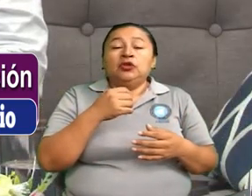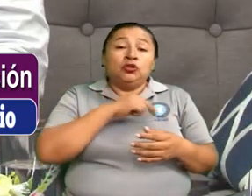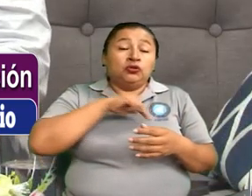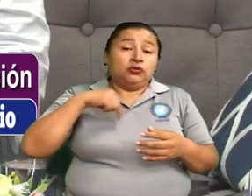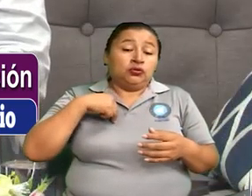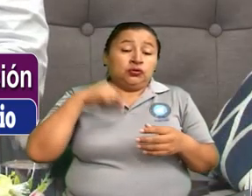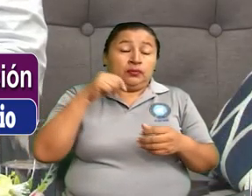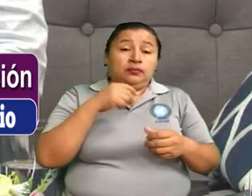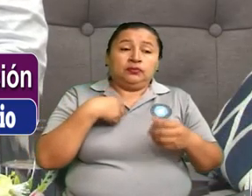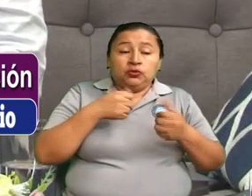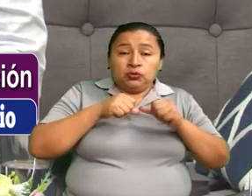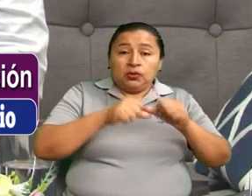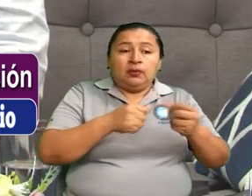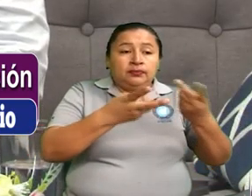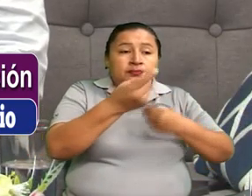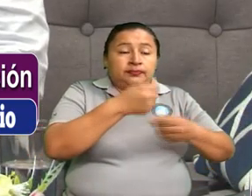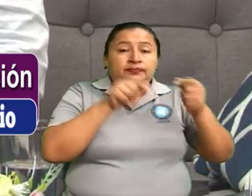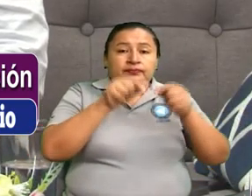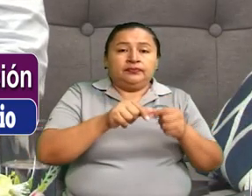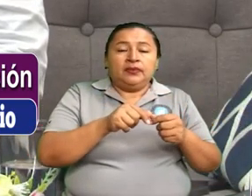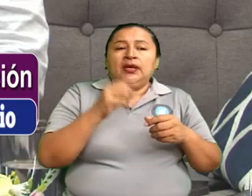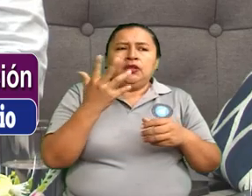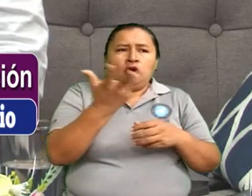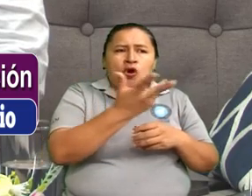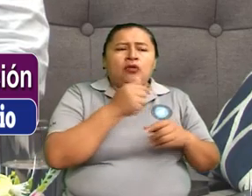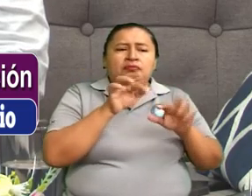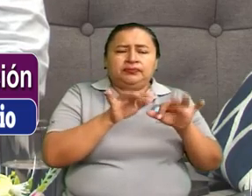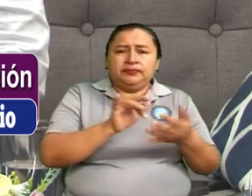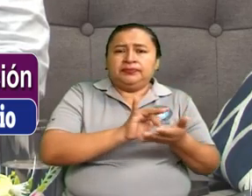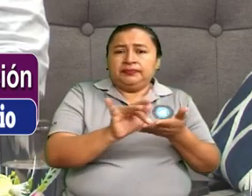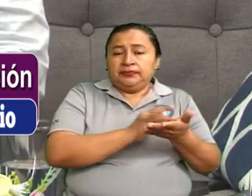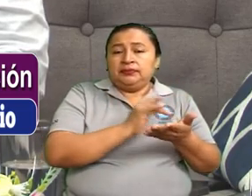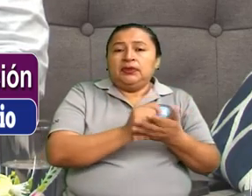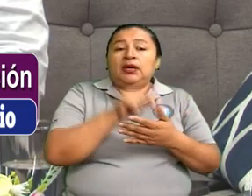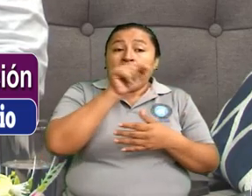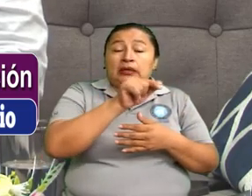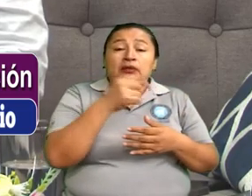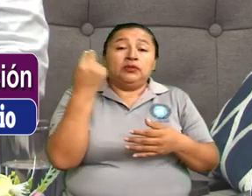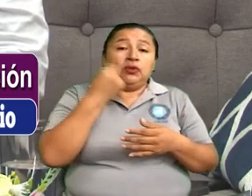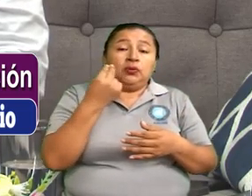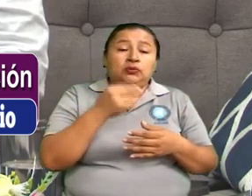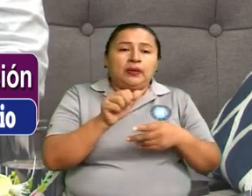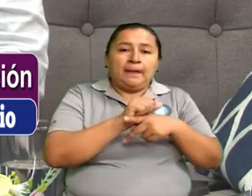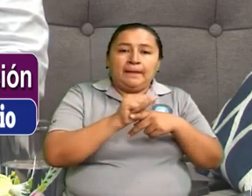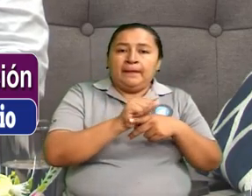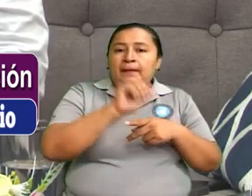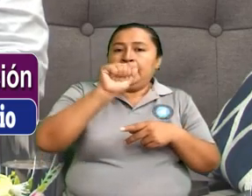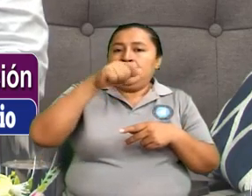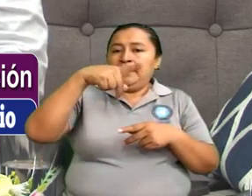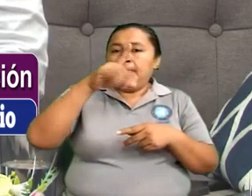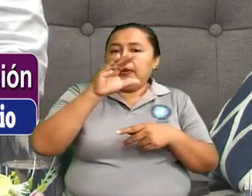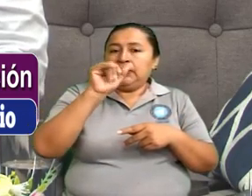negocios digitales. Ahí cabe todo, ¿verdad? Exacto. Ahí desde el uso de aplicaciones